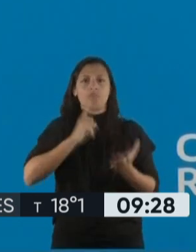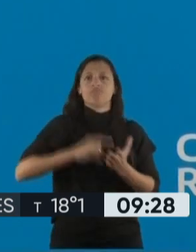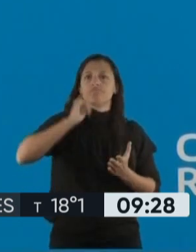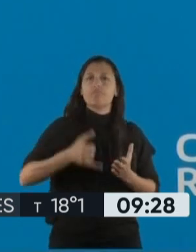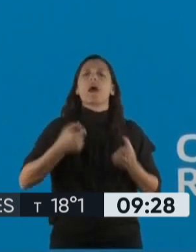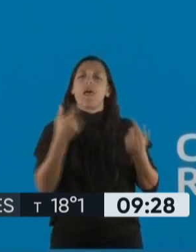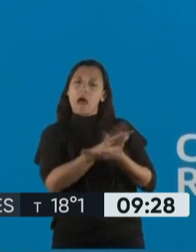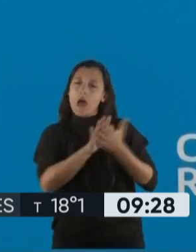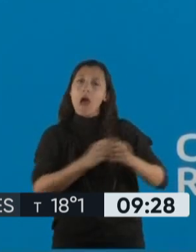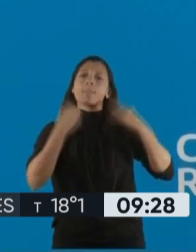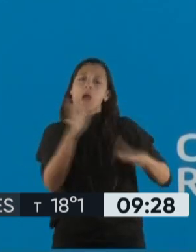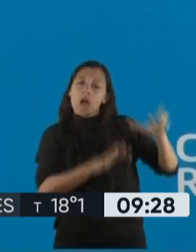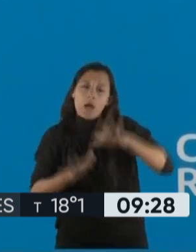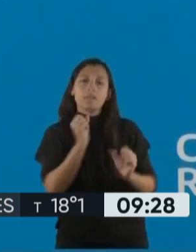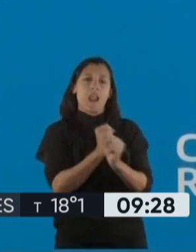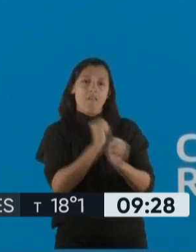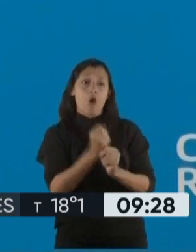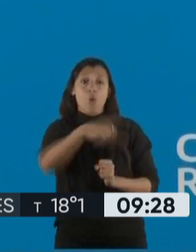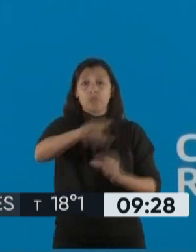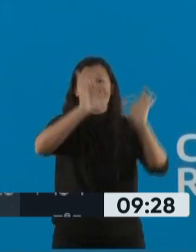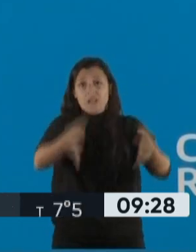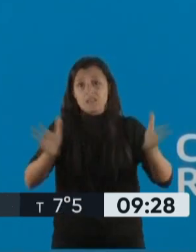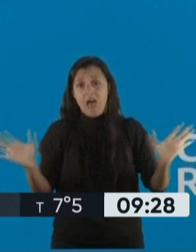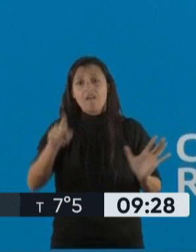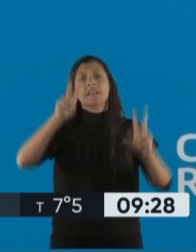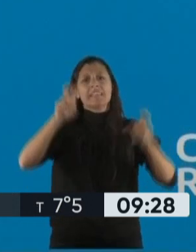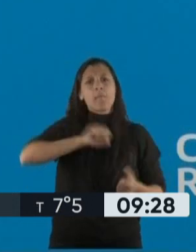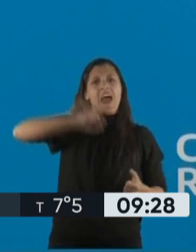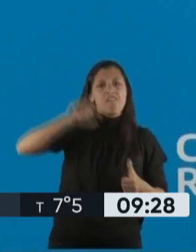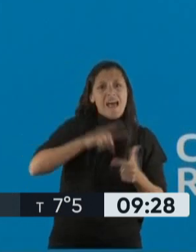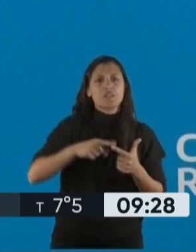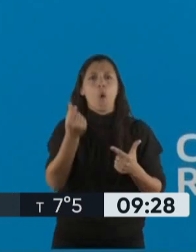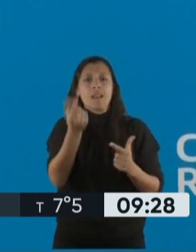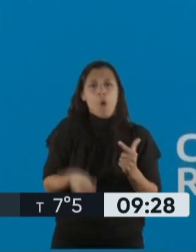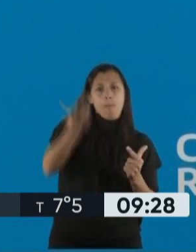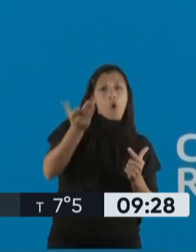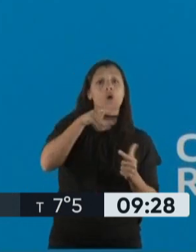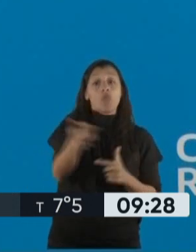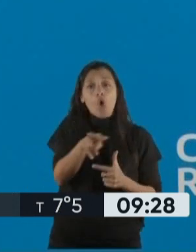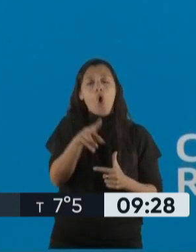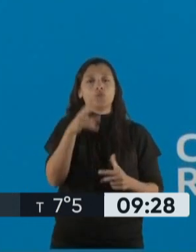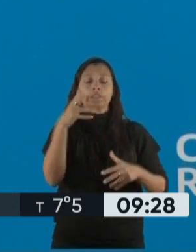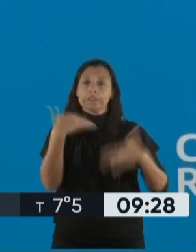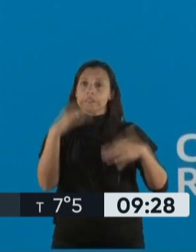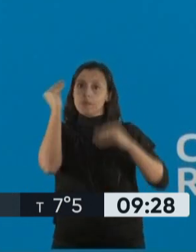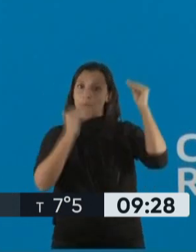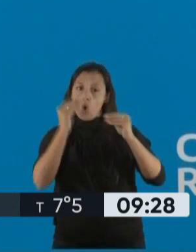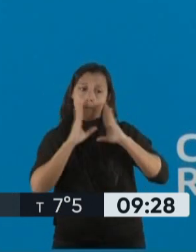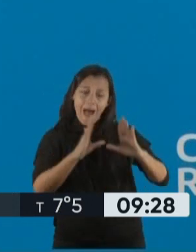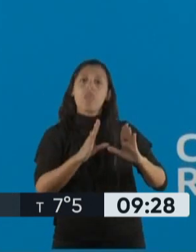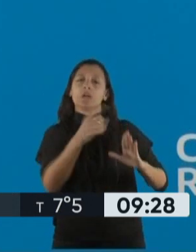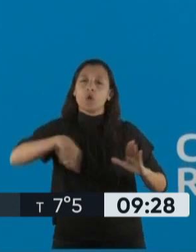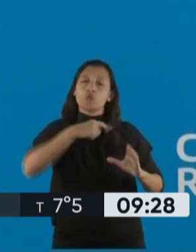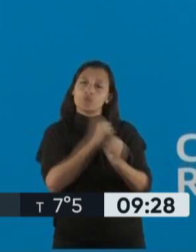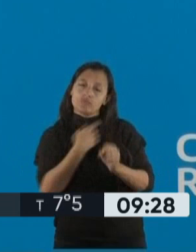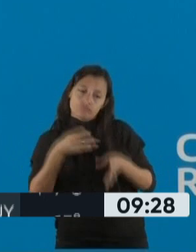una mejor organización y trabajo, porque como todos ustedes saben, la inflación y el alza de los precios es la preocupación central en la que estamos